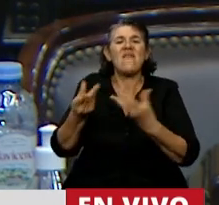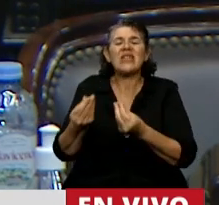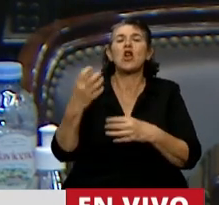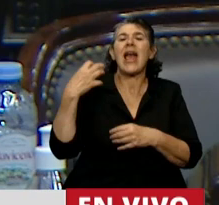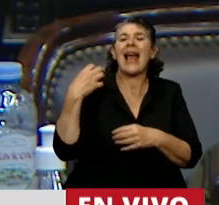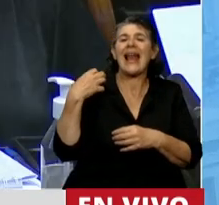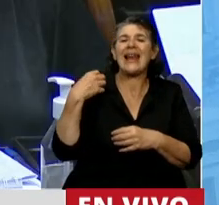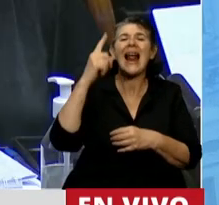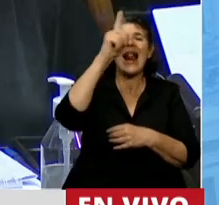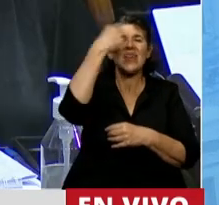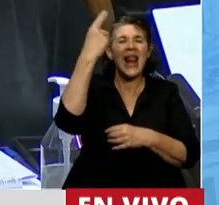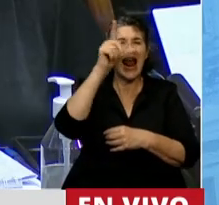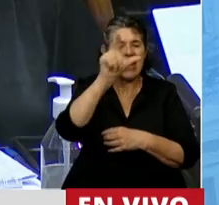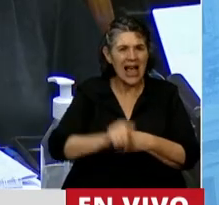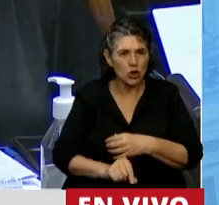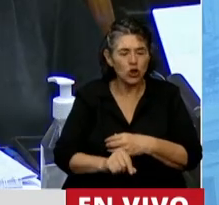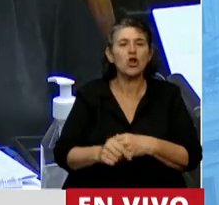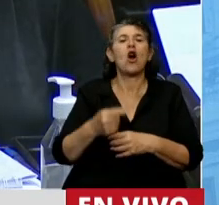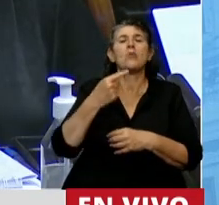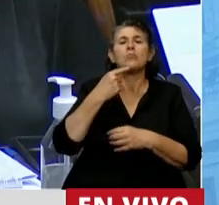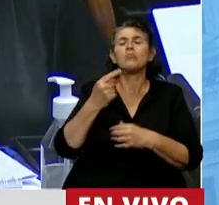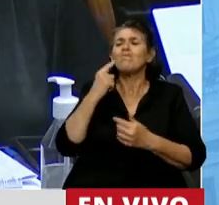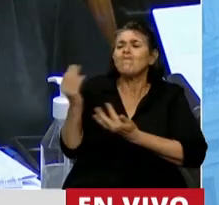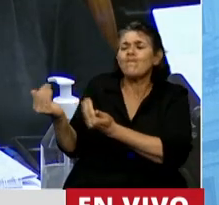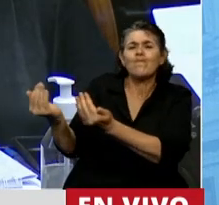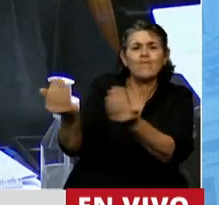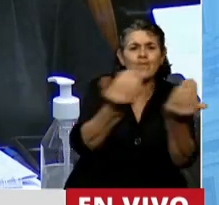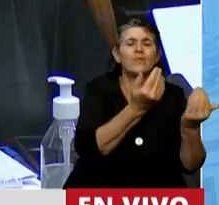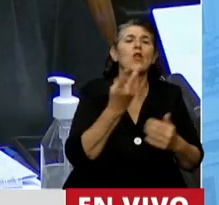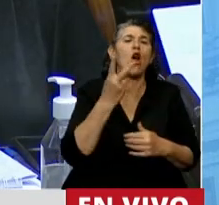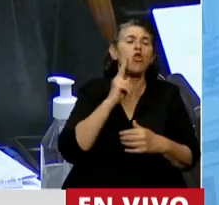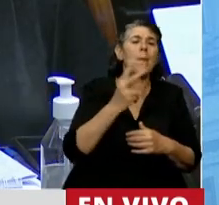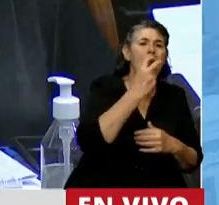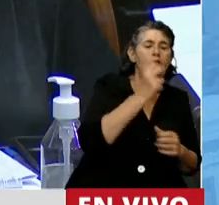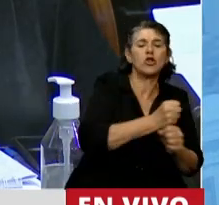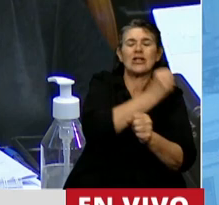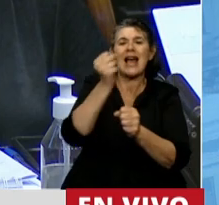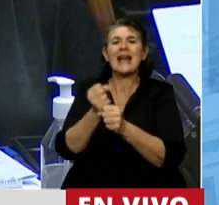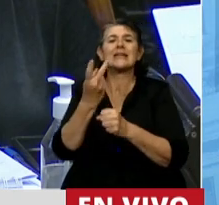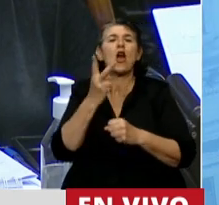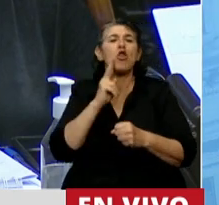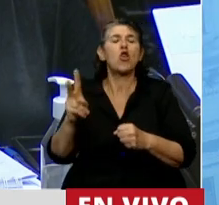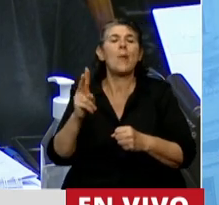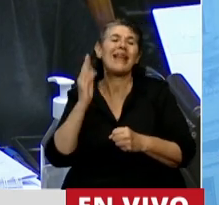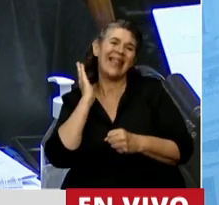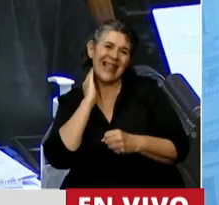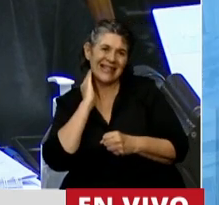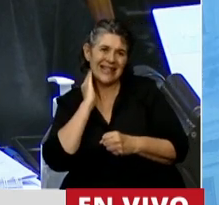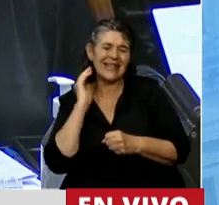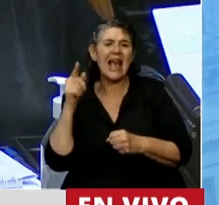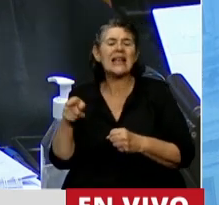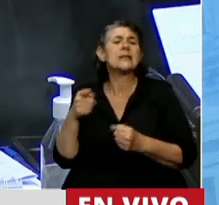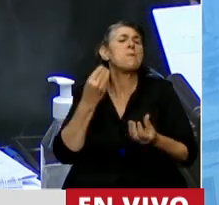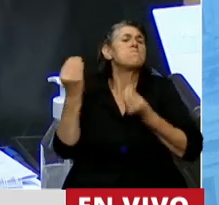Nación que relevó entre el año 2011 y el 2016, en 5 años, el número de causas de procesos abiertos en